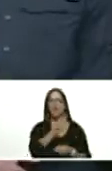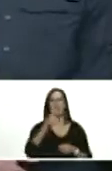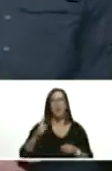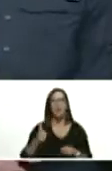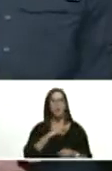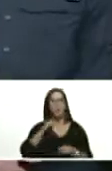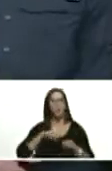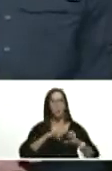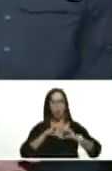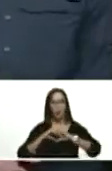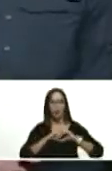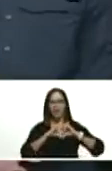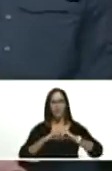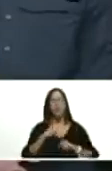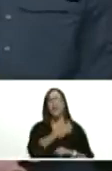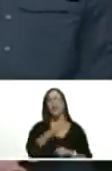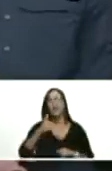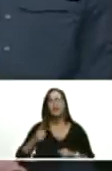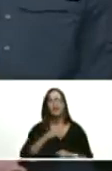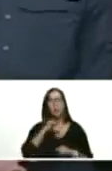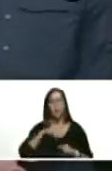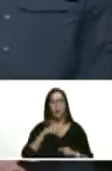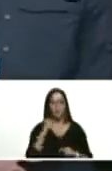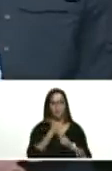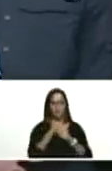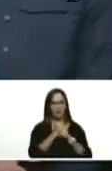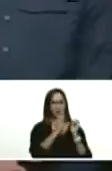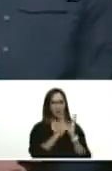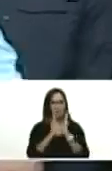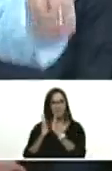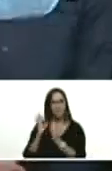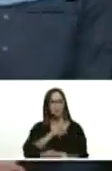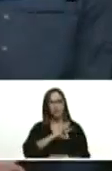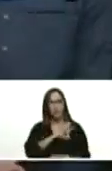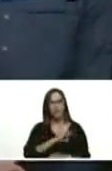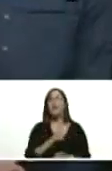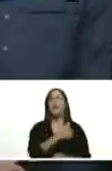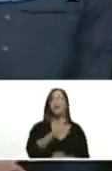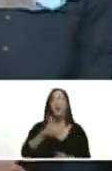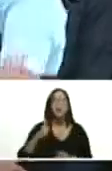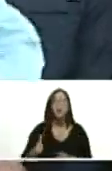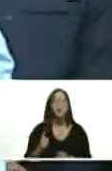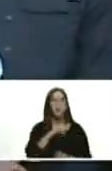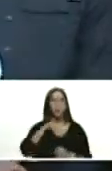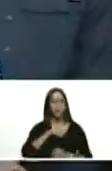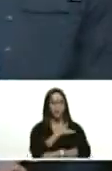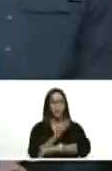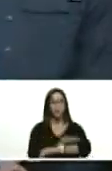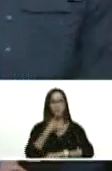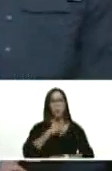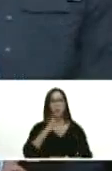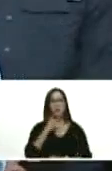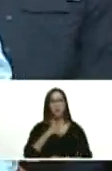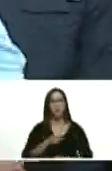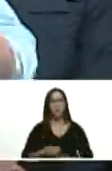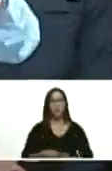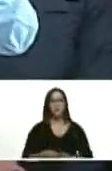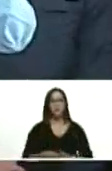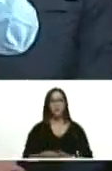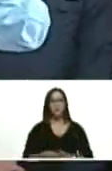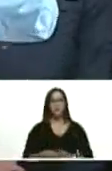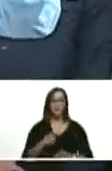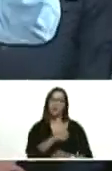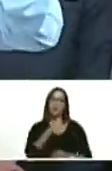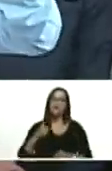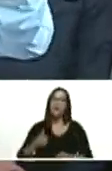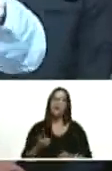nuestros corazones, en cada uno de nuestras organizaciones sociales, en cada una de nuestras fuerzas políticas. en cada